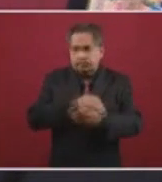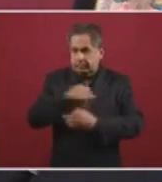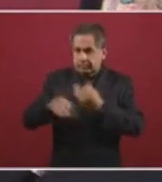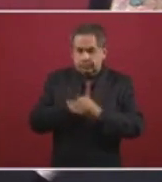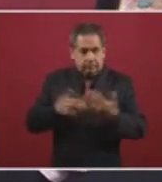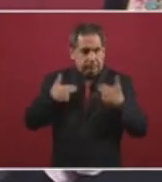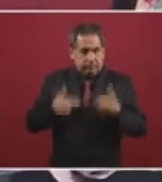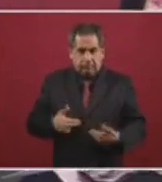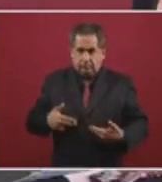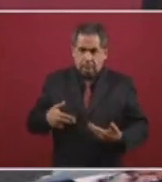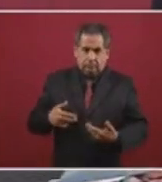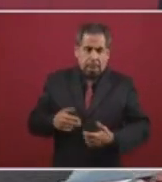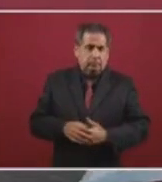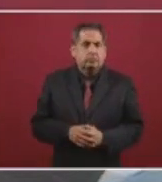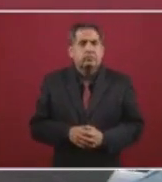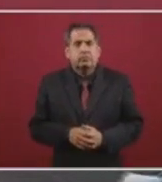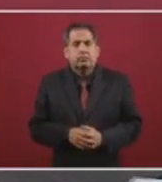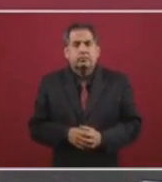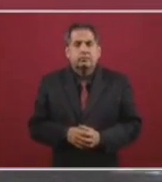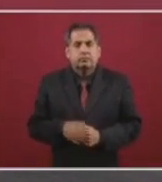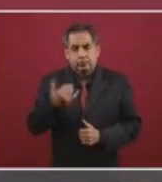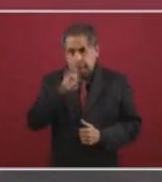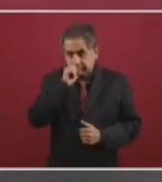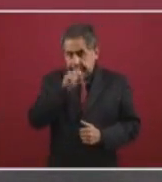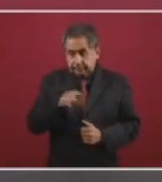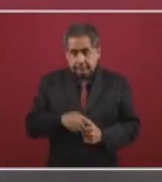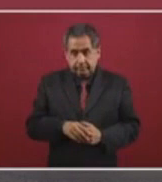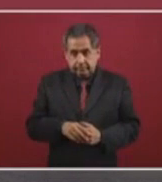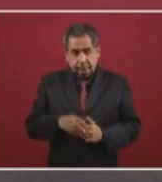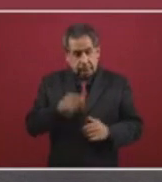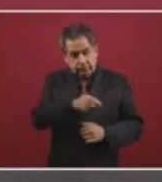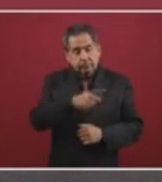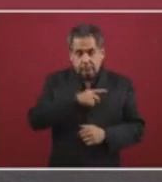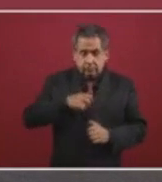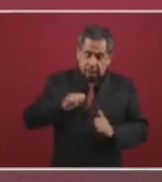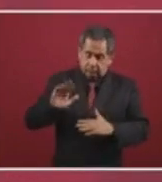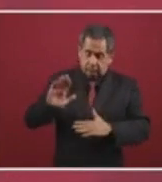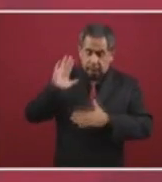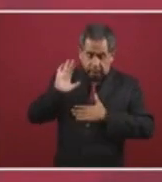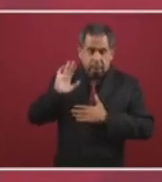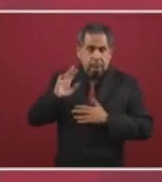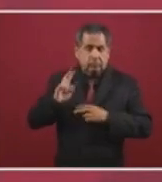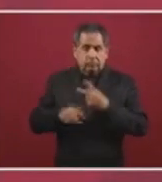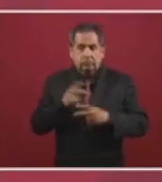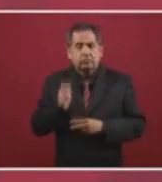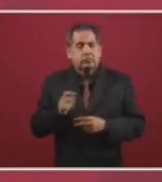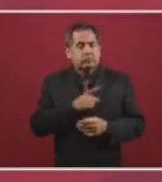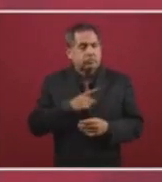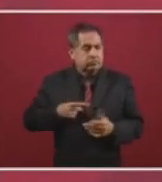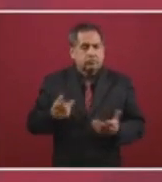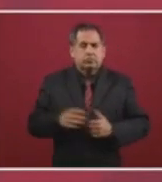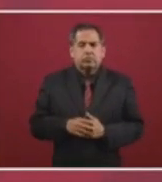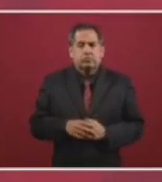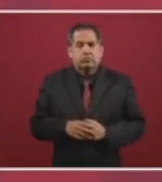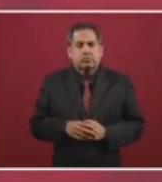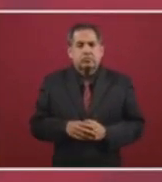los seres humanos, y hago el compromiso de